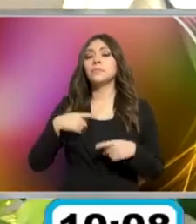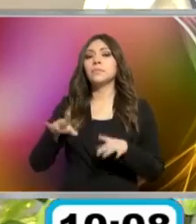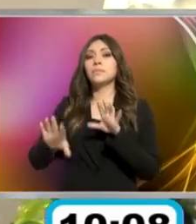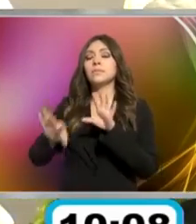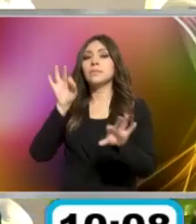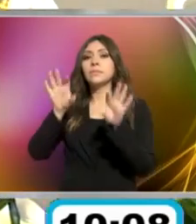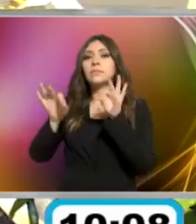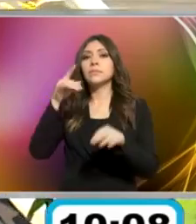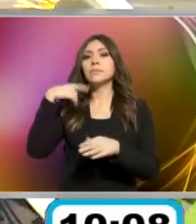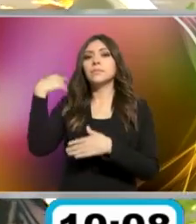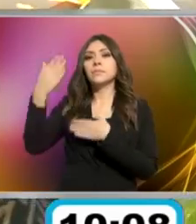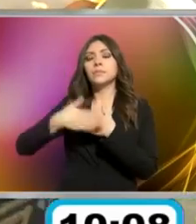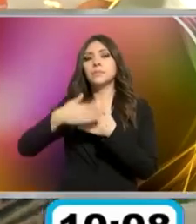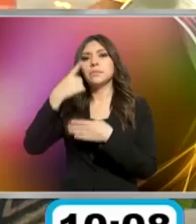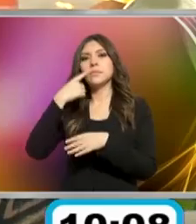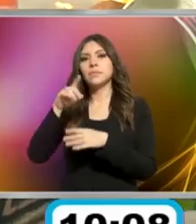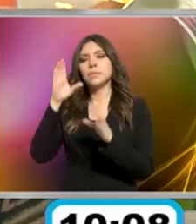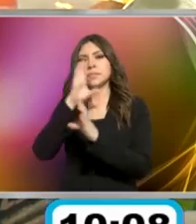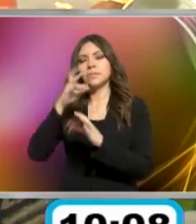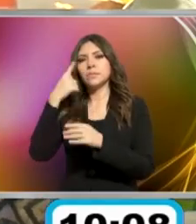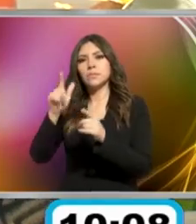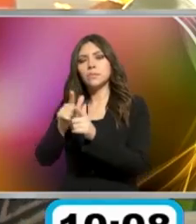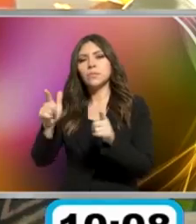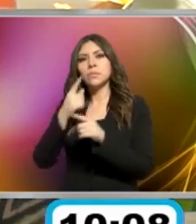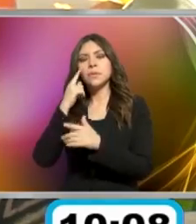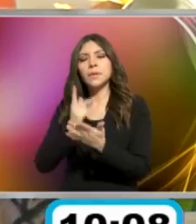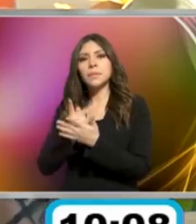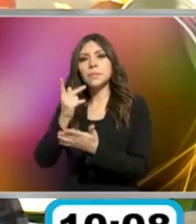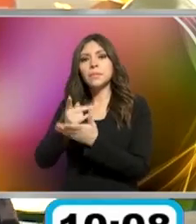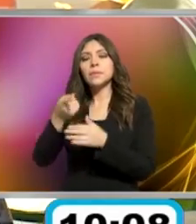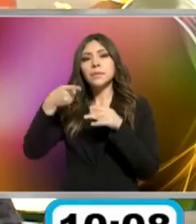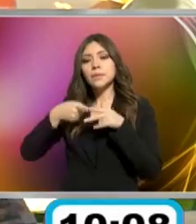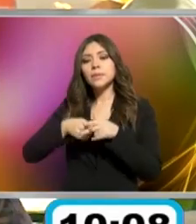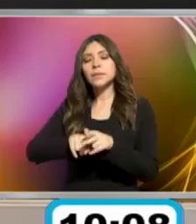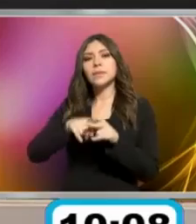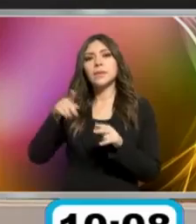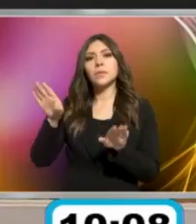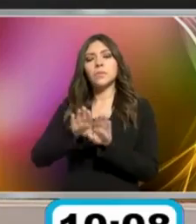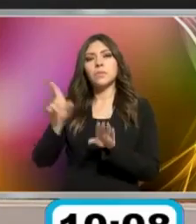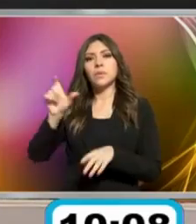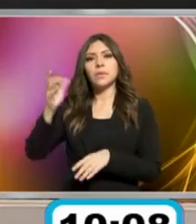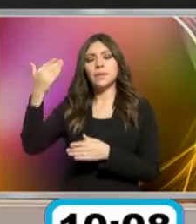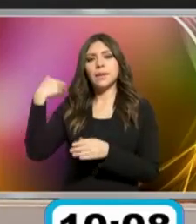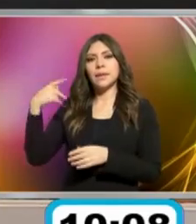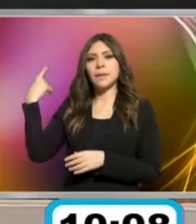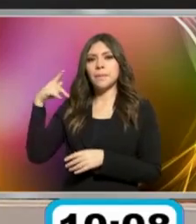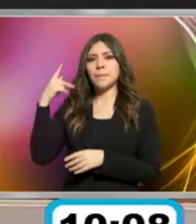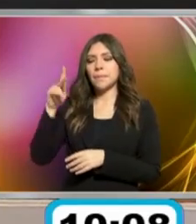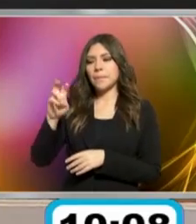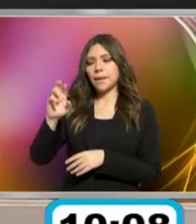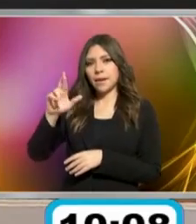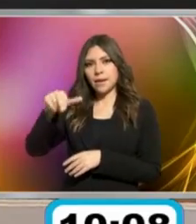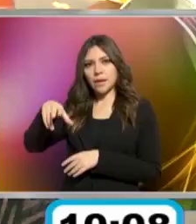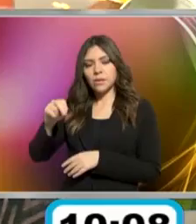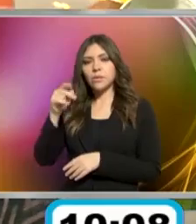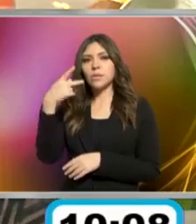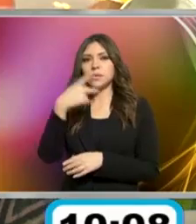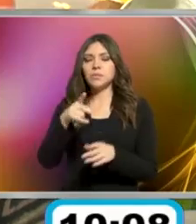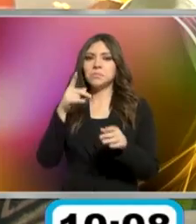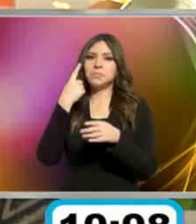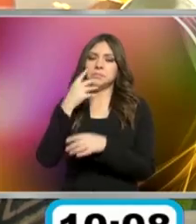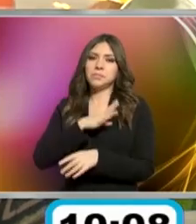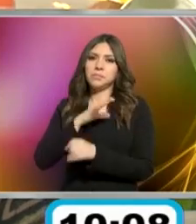este sencillo que lanzamos. En el verano se lanzó esta canción en un videoclip que está circulando en mis redes